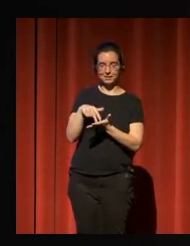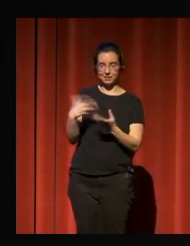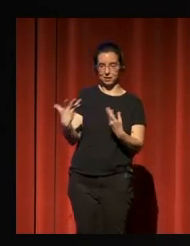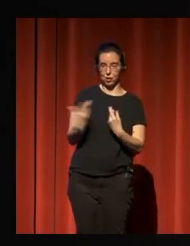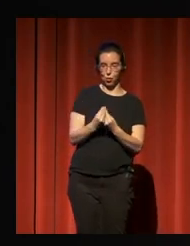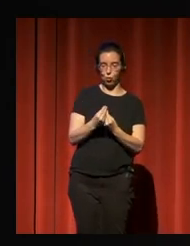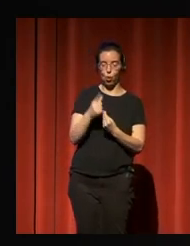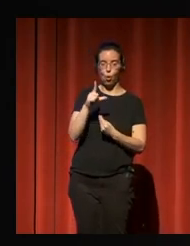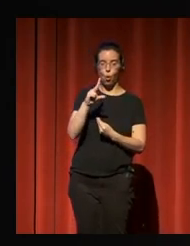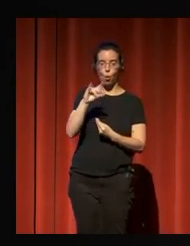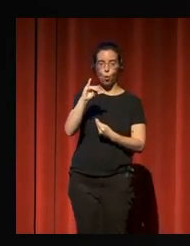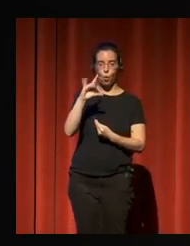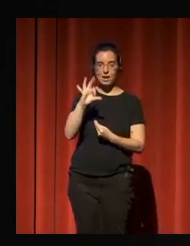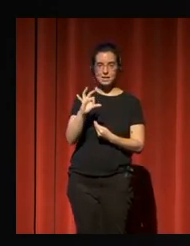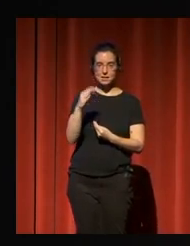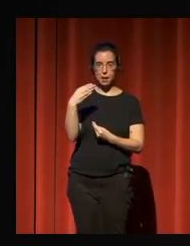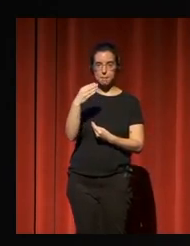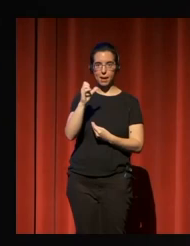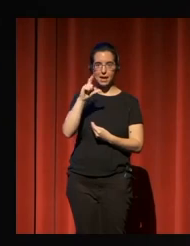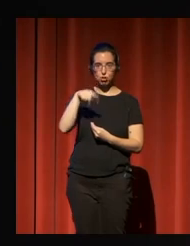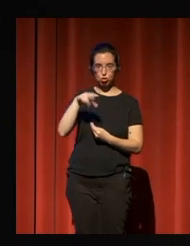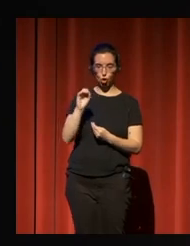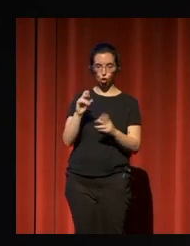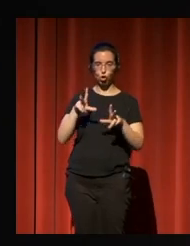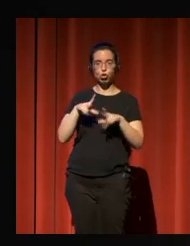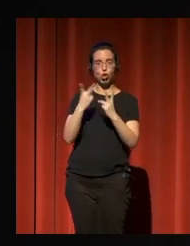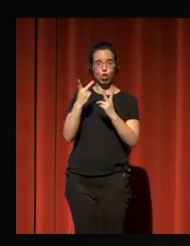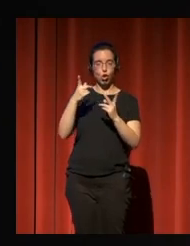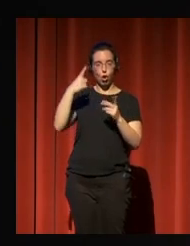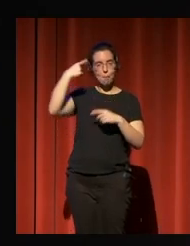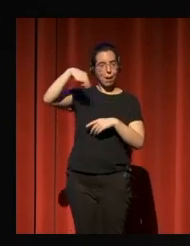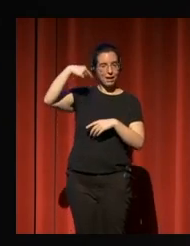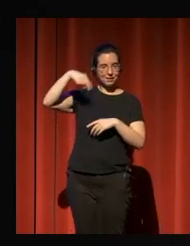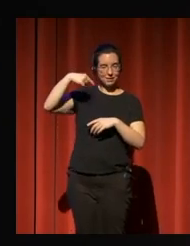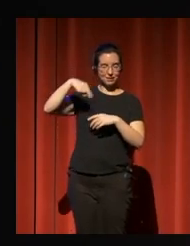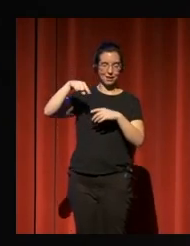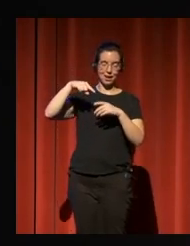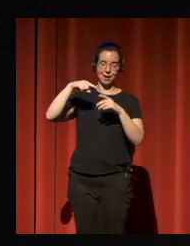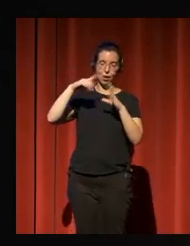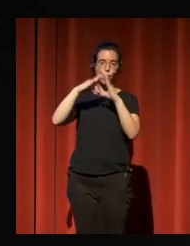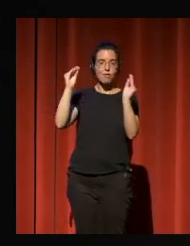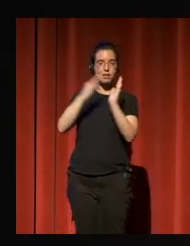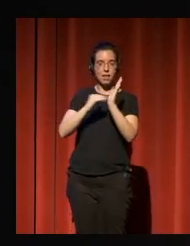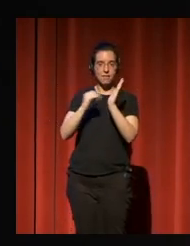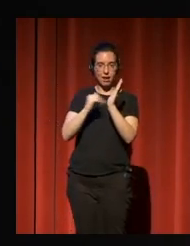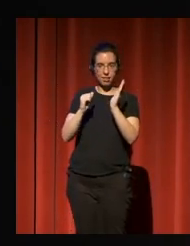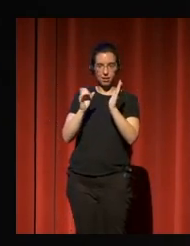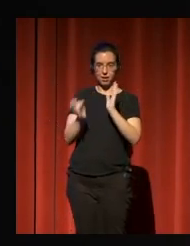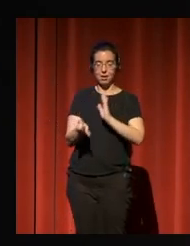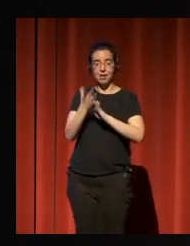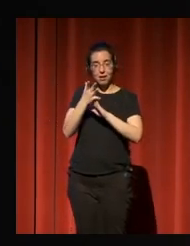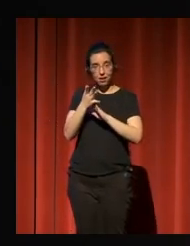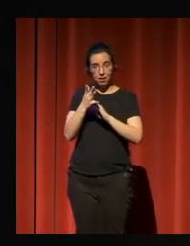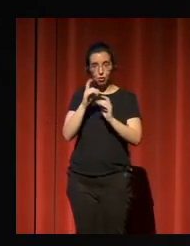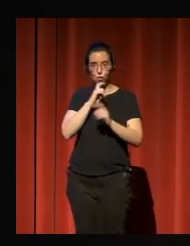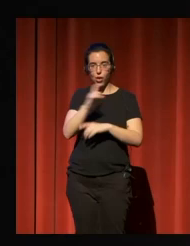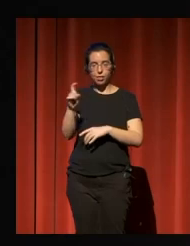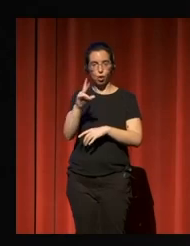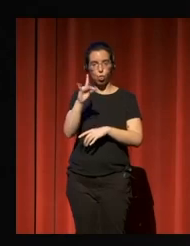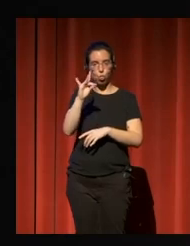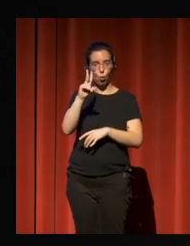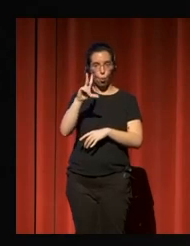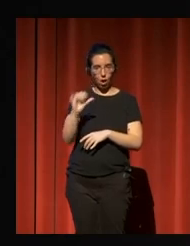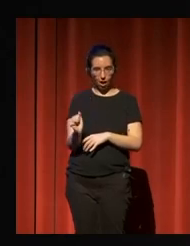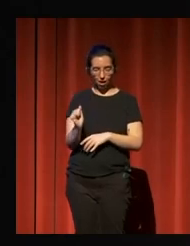Luis Ben yoc que es sociólogo máster en gestión cultural por la universidad de valencia socio fundador de la dula y especializado en los